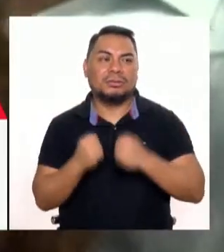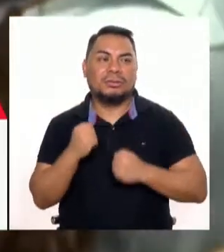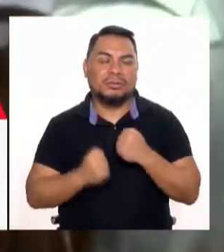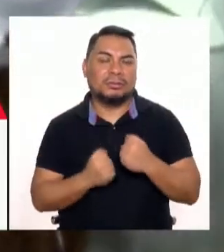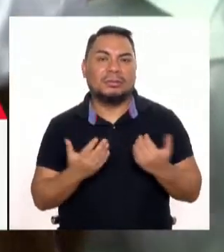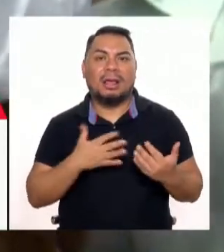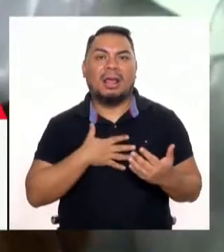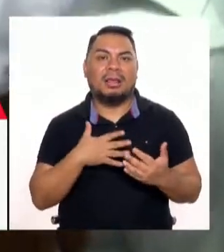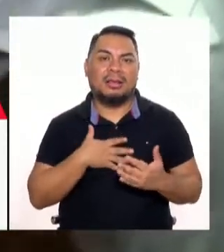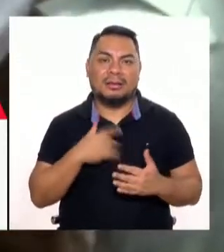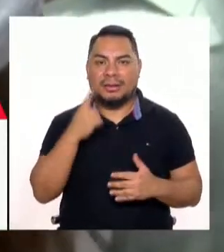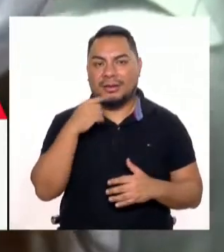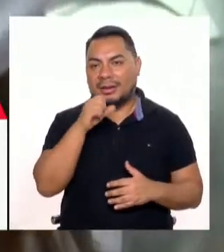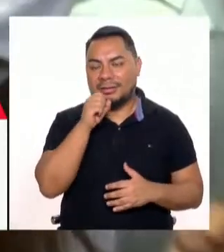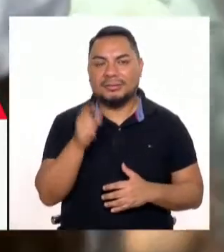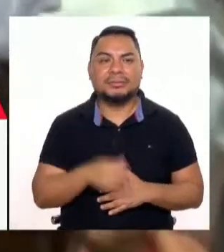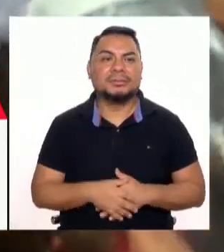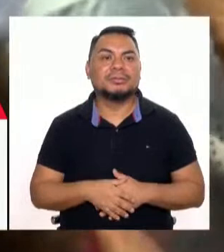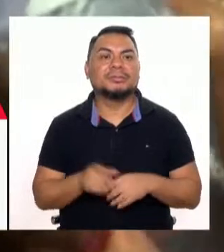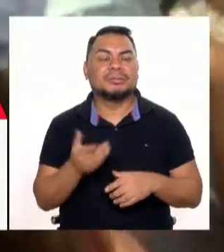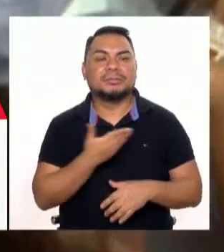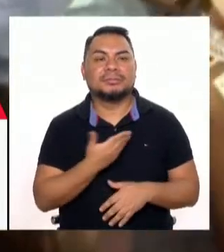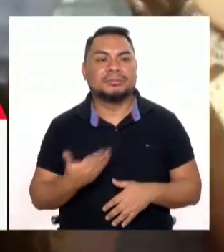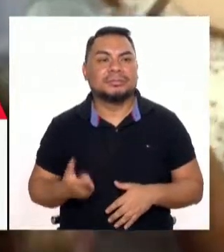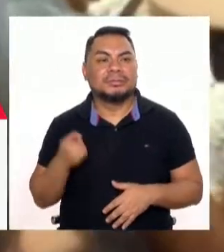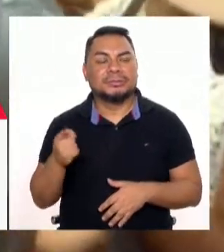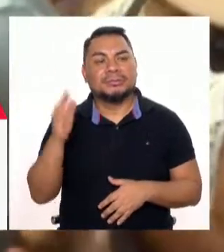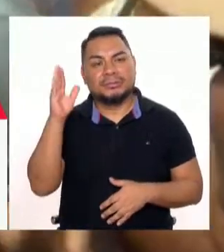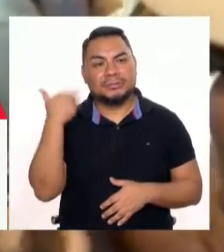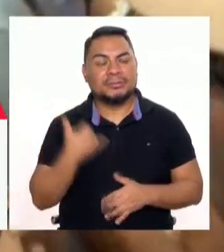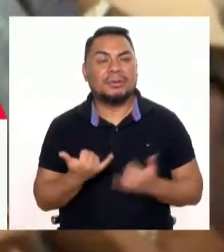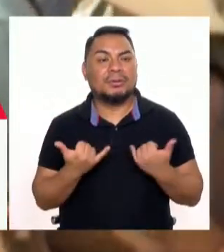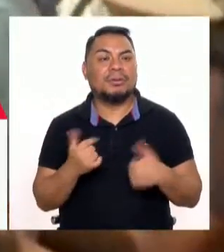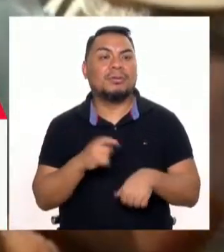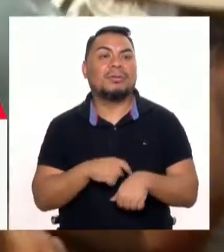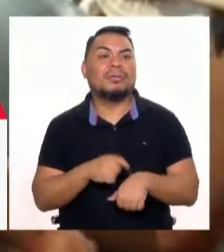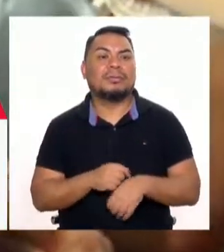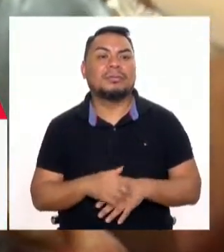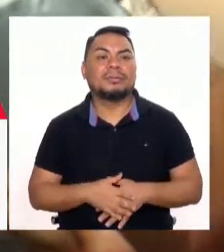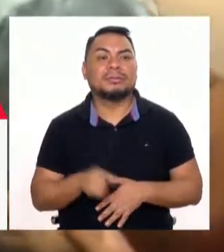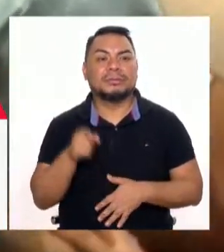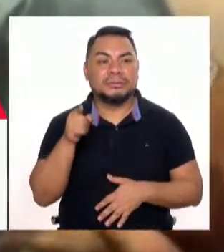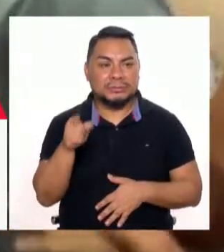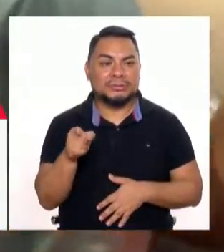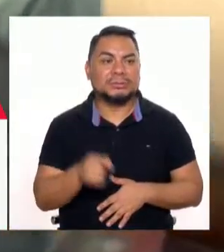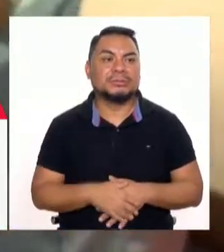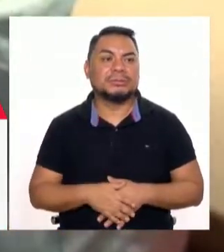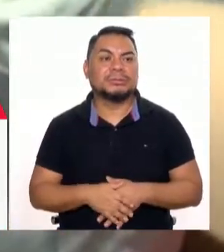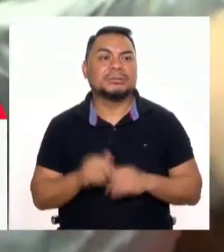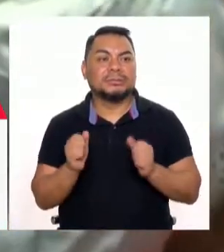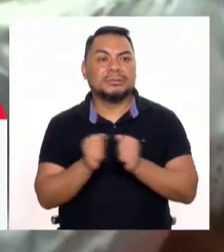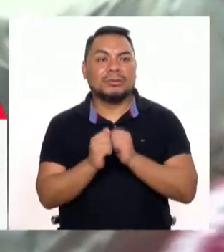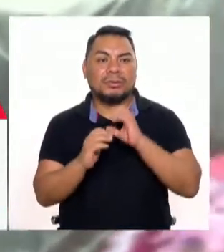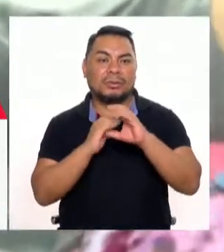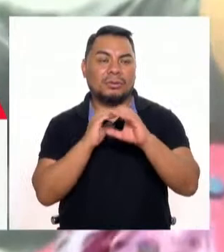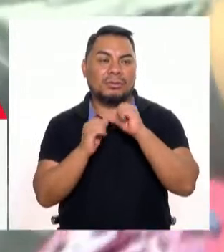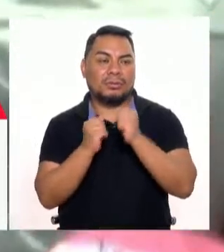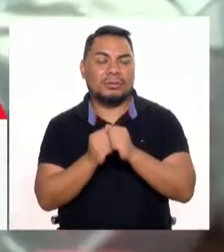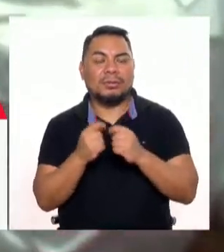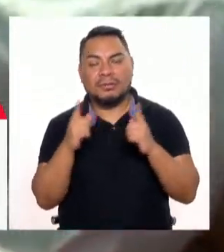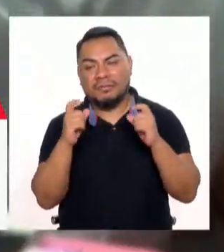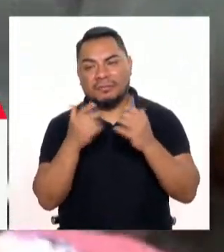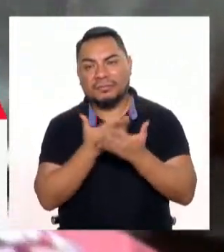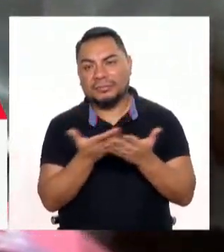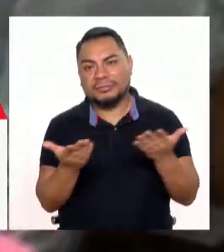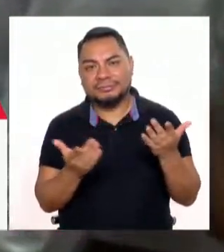No es cierto también con la presidenta boluarte en estos precisos momentos ella está conversando tomándose